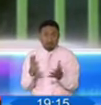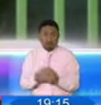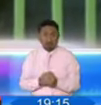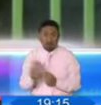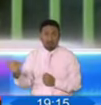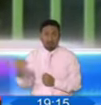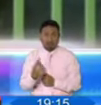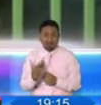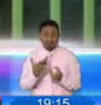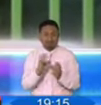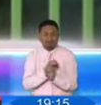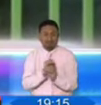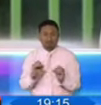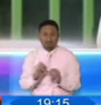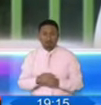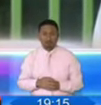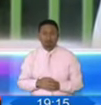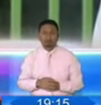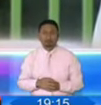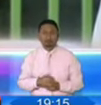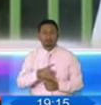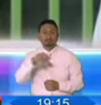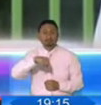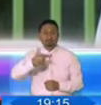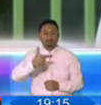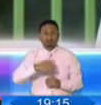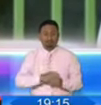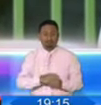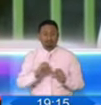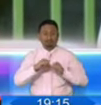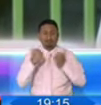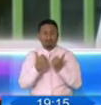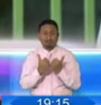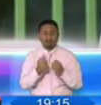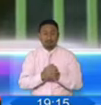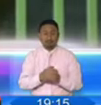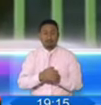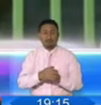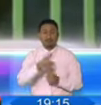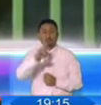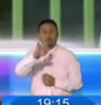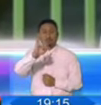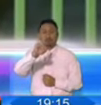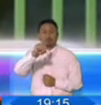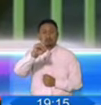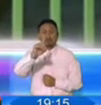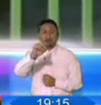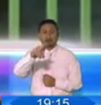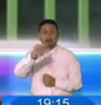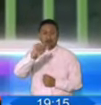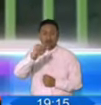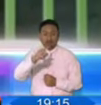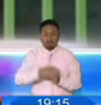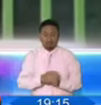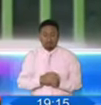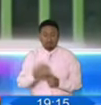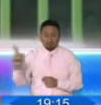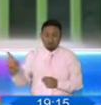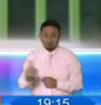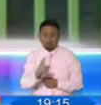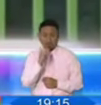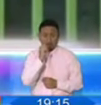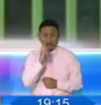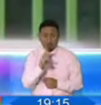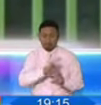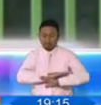hecho presente en el lugar. Aquí se encontraba la asambleísta Gabriela Rivadeneira, quien salió y no dio declaración alguna sobre